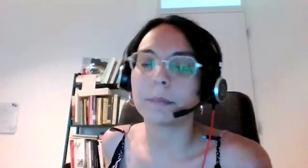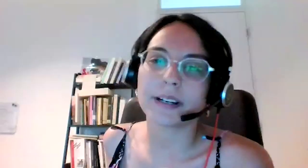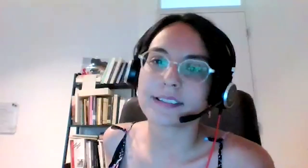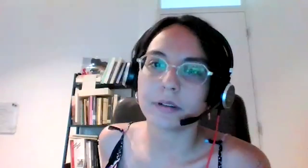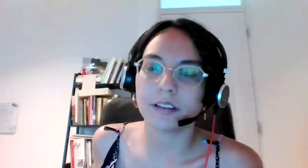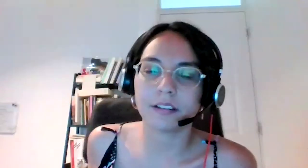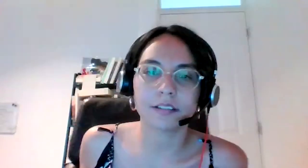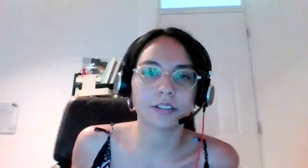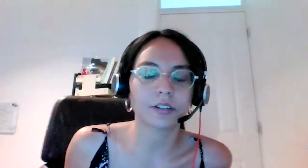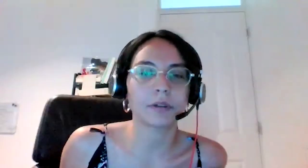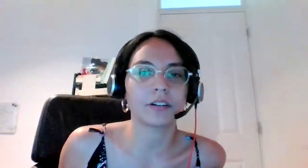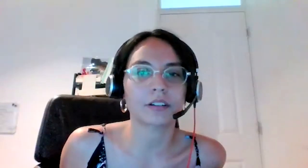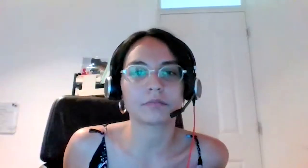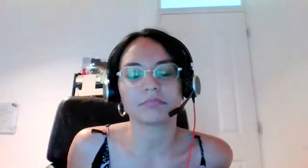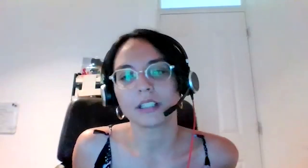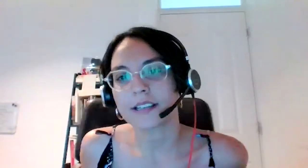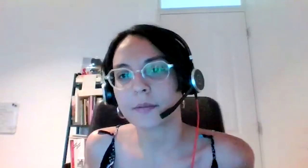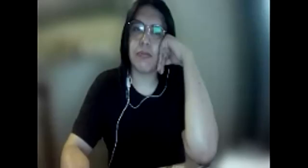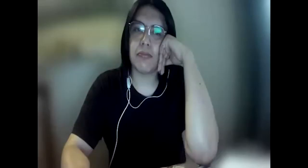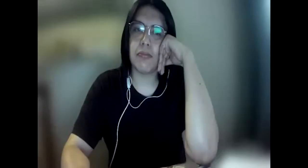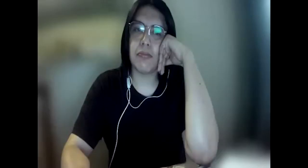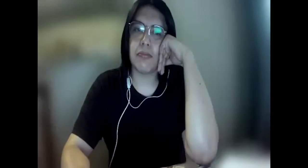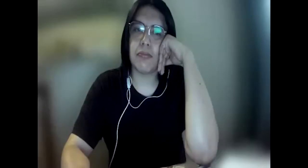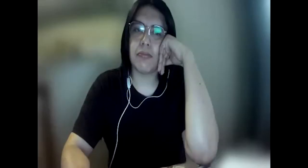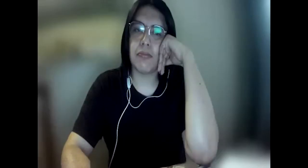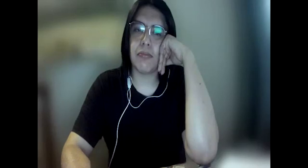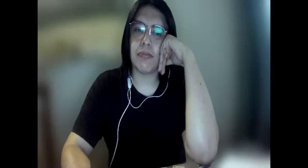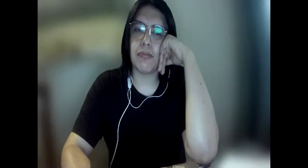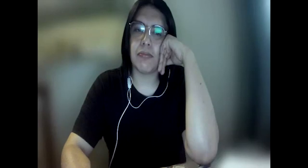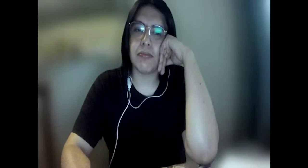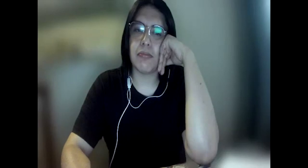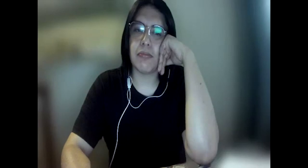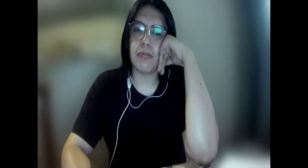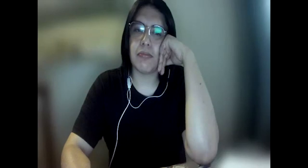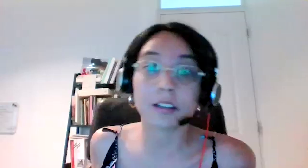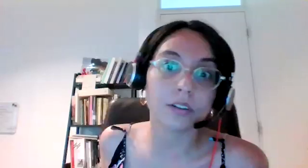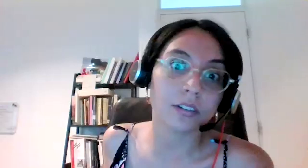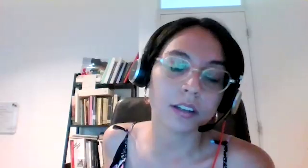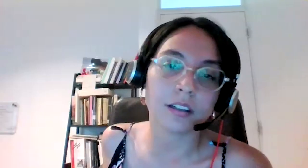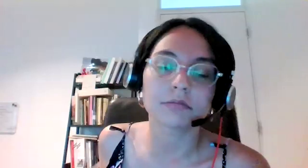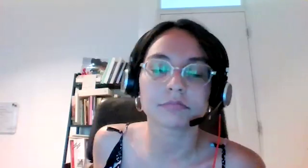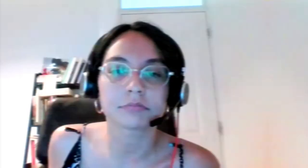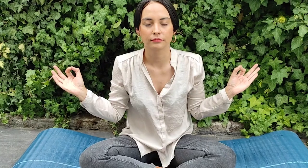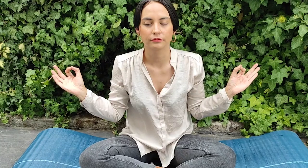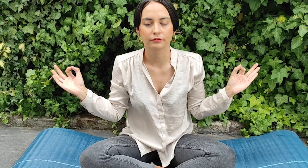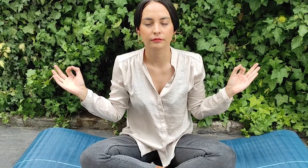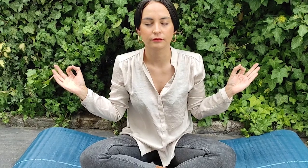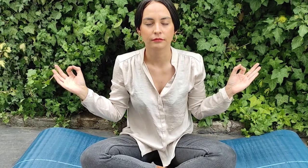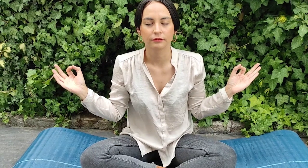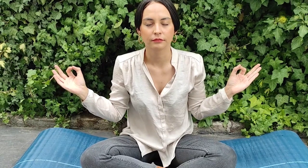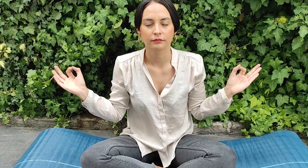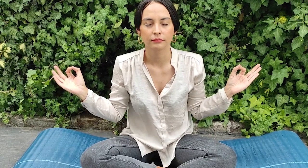No me parece buena idea. Yo creo que mejor hacemos meditación, recuerden los siete chakras, los siete años de UTD.